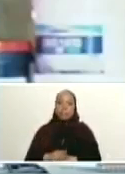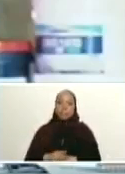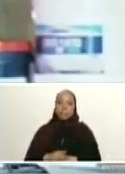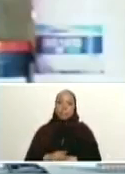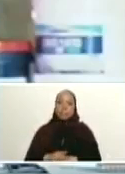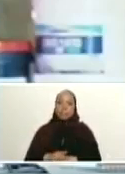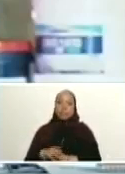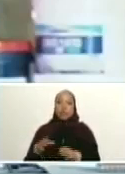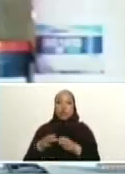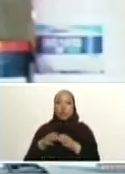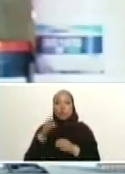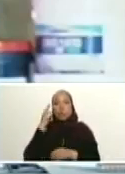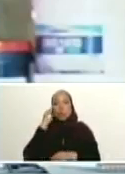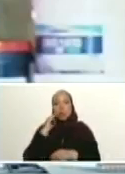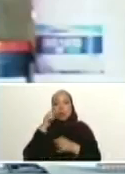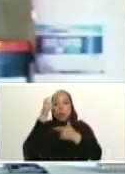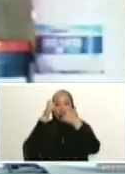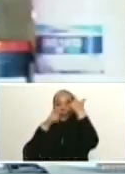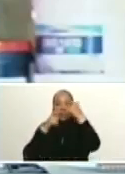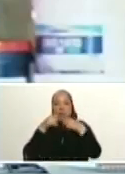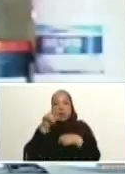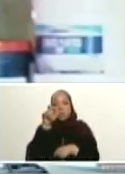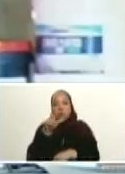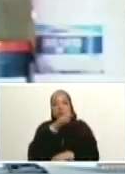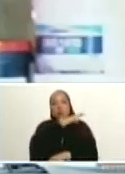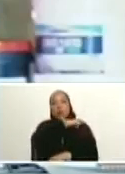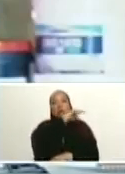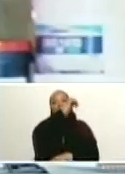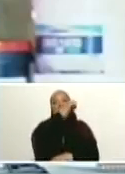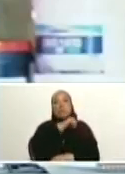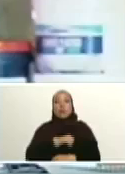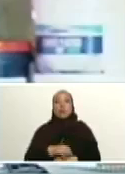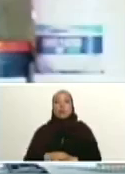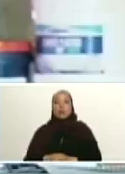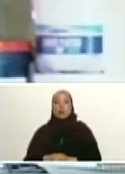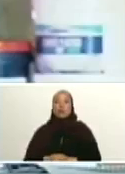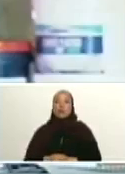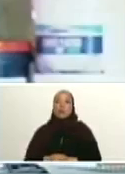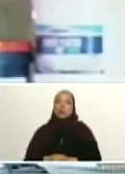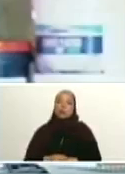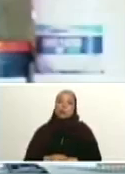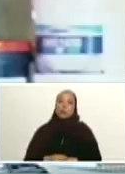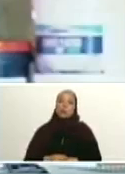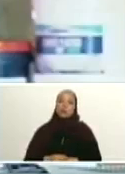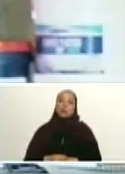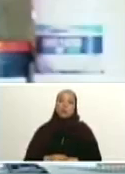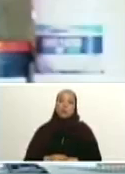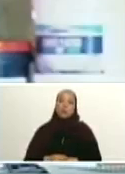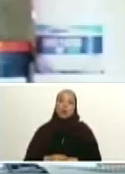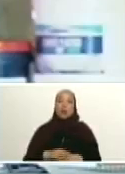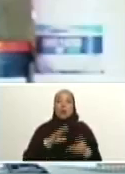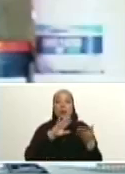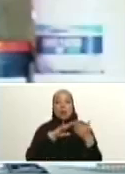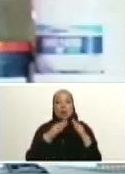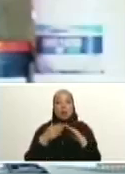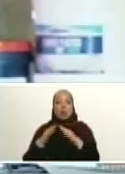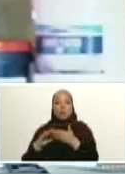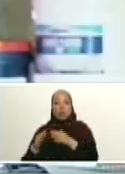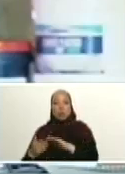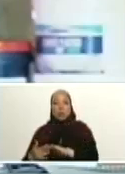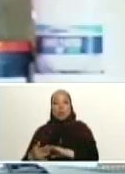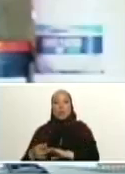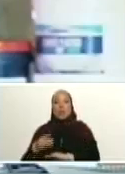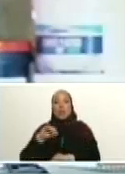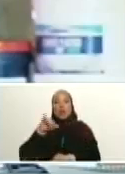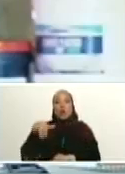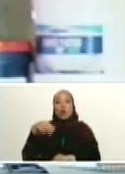jefe de la VC de allí, de ese barrio, precisamente el barrio San José, jefe de la